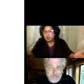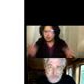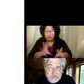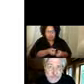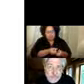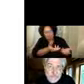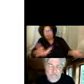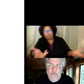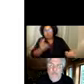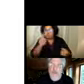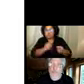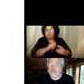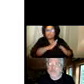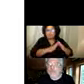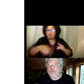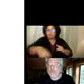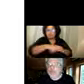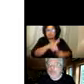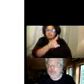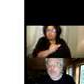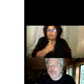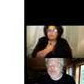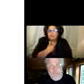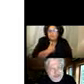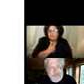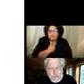ofrecemos para nuestra comunidad en discapacidad.